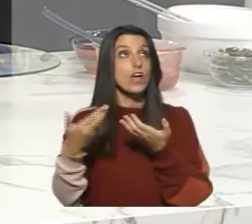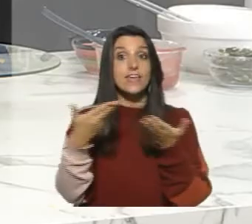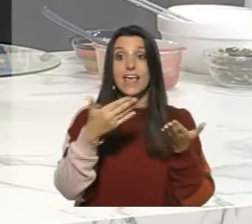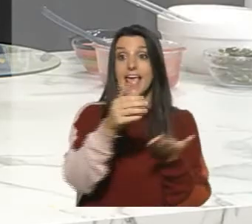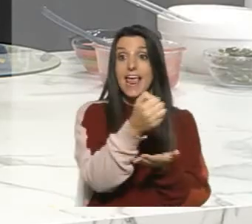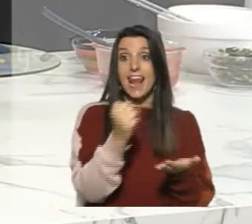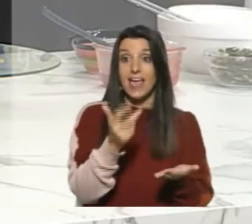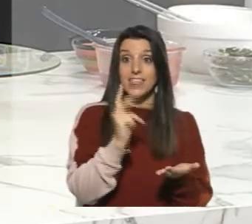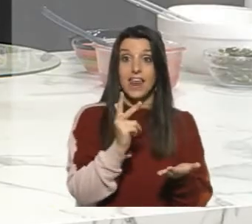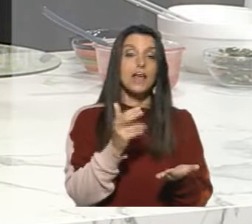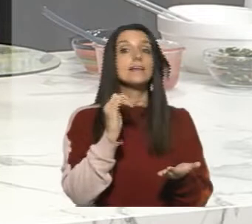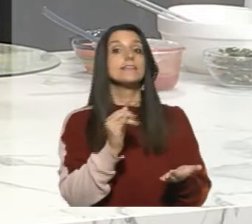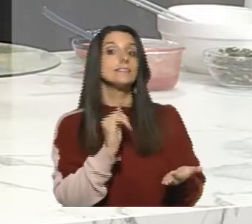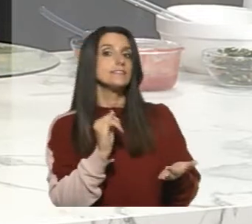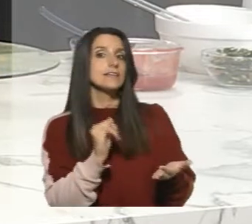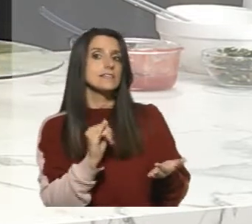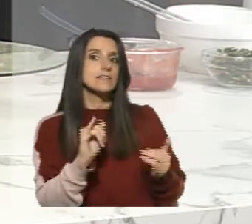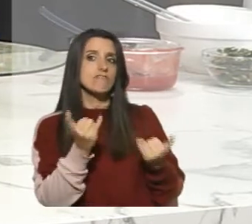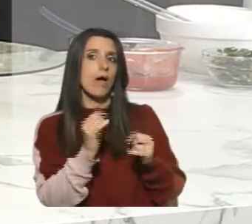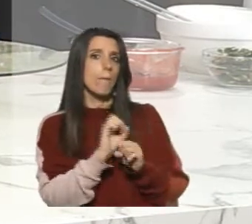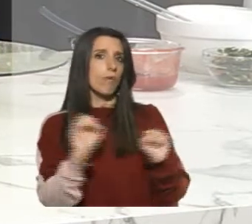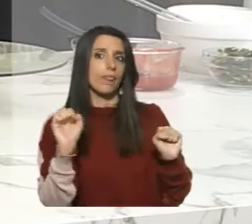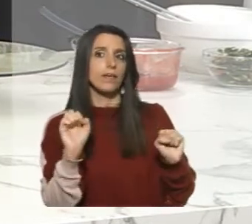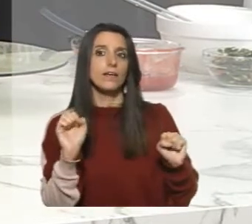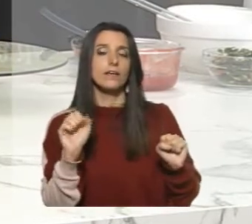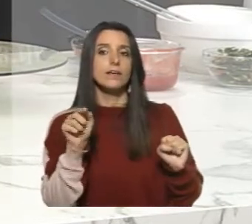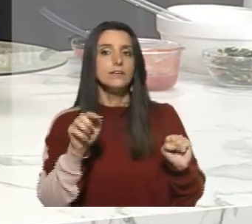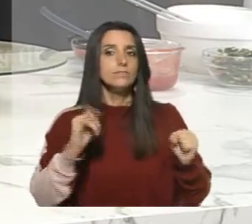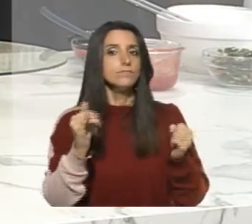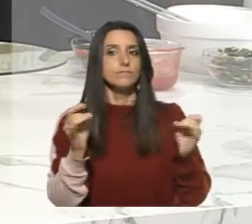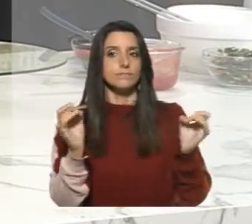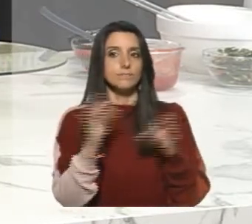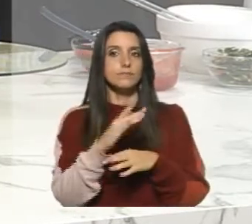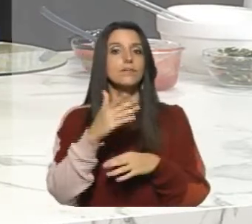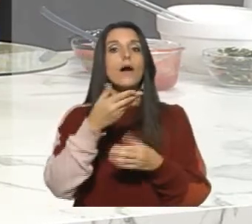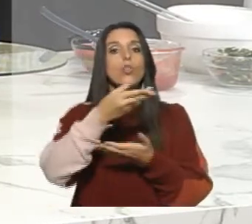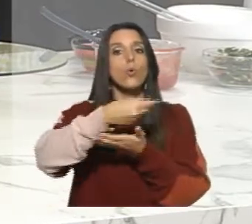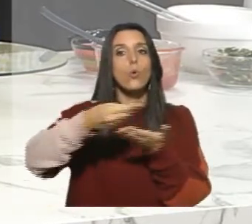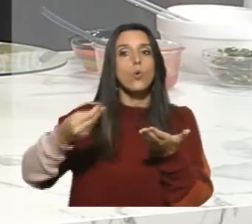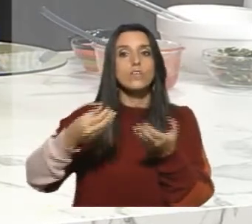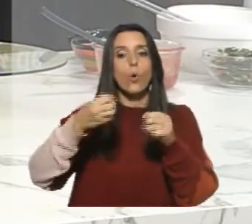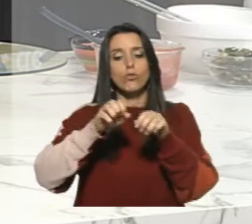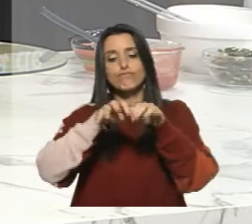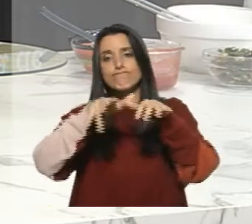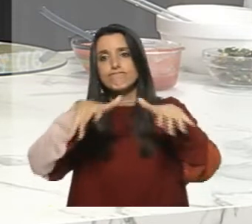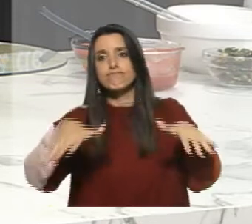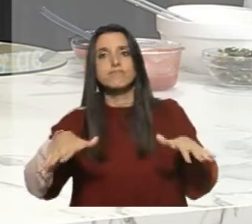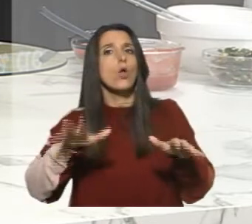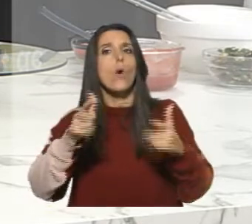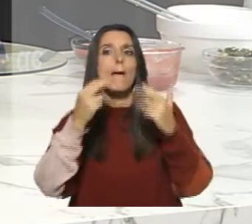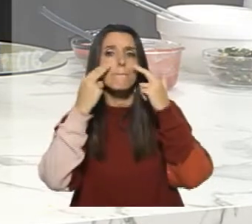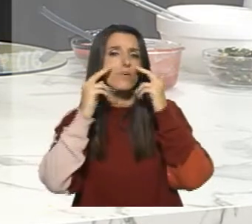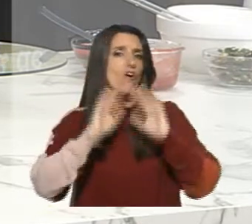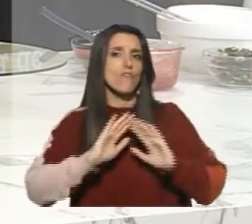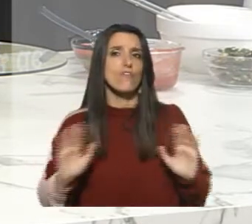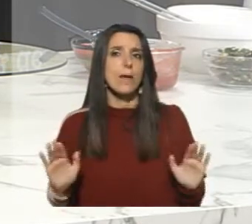Perfecto, lo quito de aquí. Sí, ya muy creo bien. Que ya lo podríamos ir quitando. Lo apago. Y esto muy ya bien. Lo tenemos. ¿Ves? La mermelada va a ir corriendo así, no pasa absolutamente